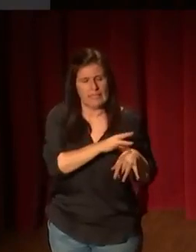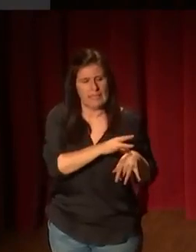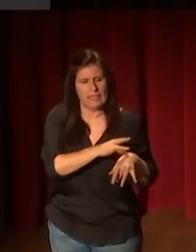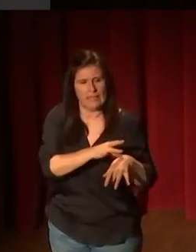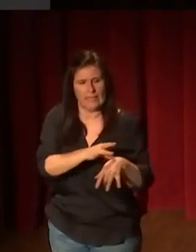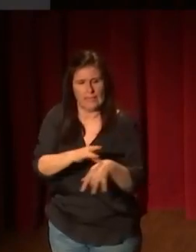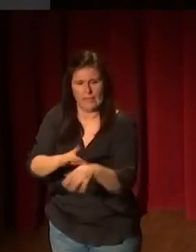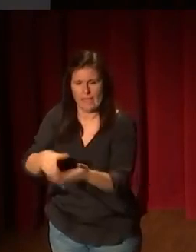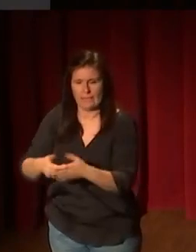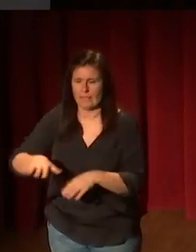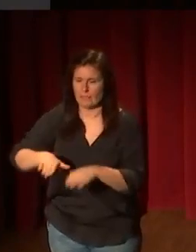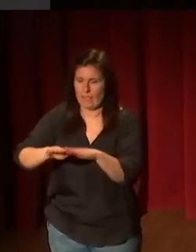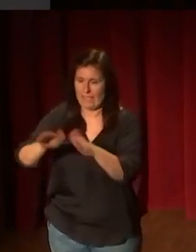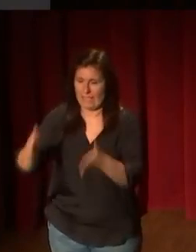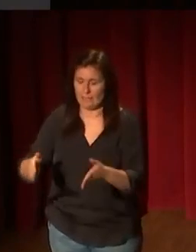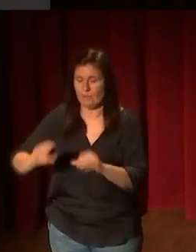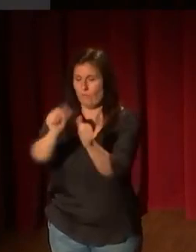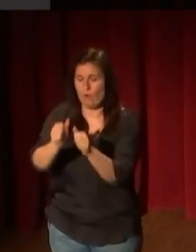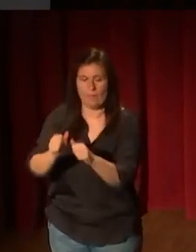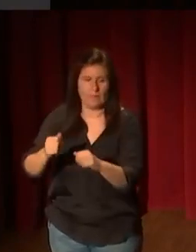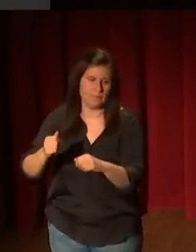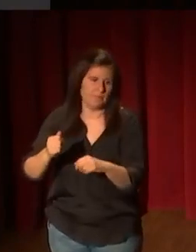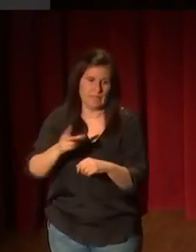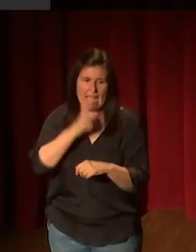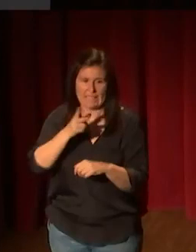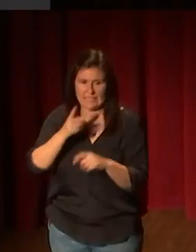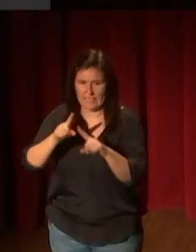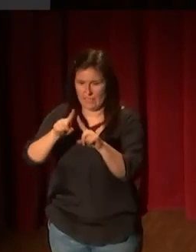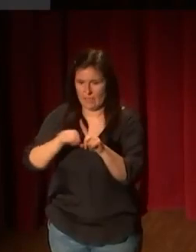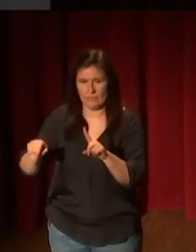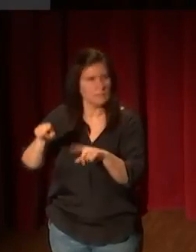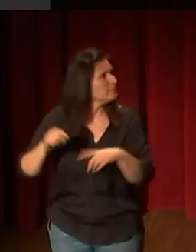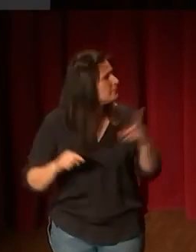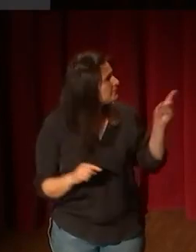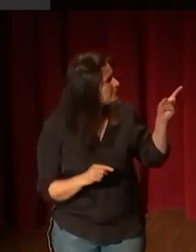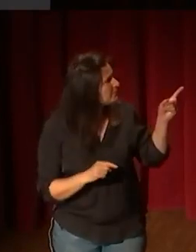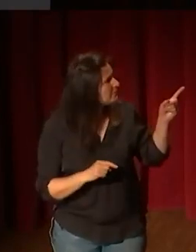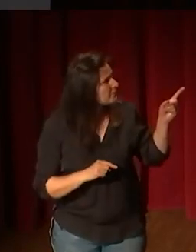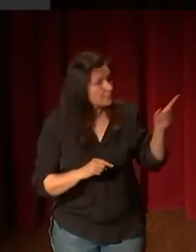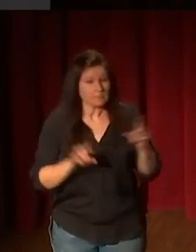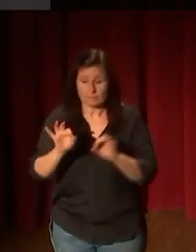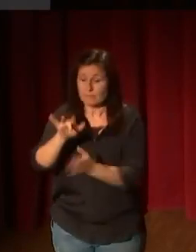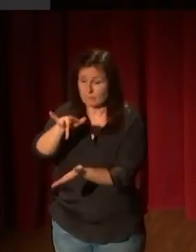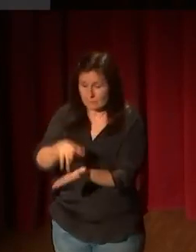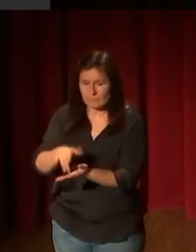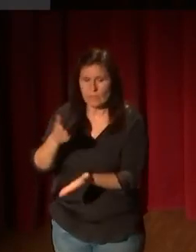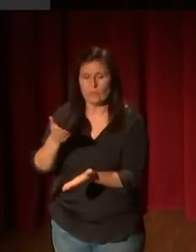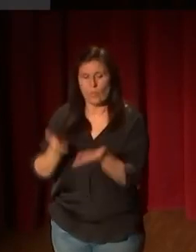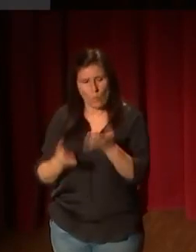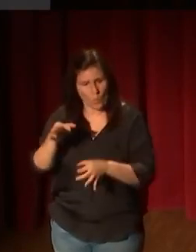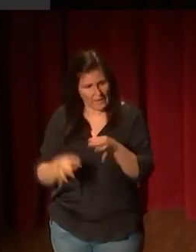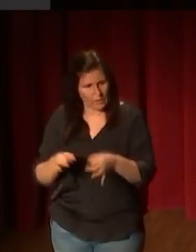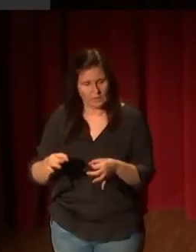esta tarima en forma de h en donde se sometían al juicio de las autoridades eclesiásticas